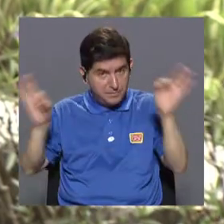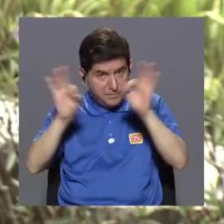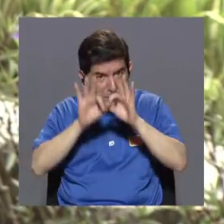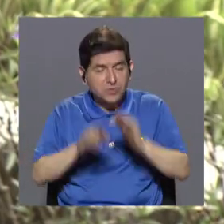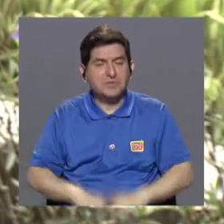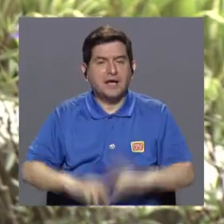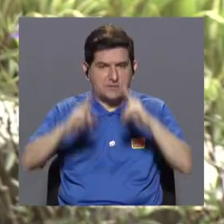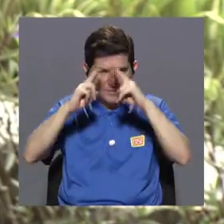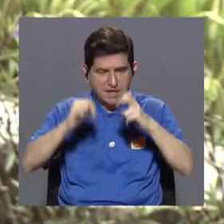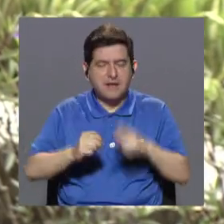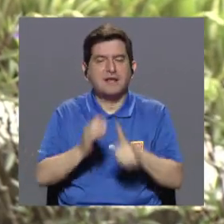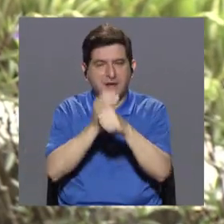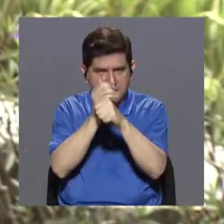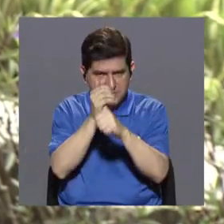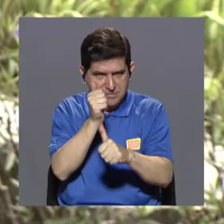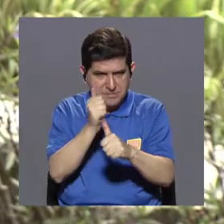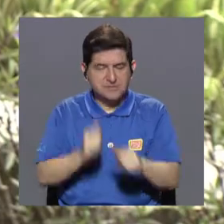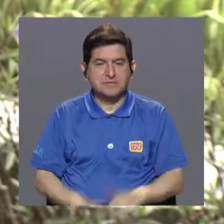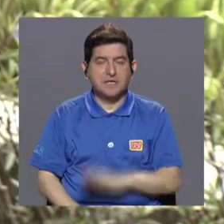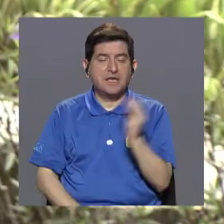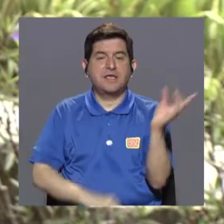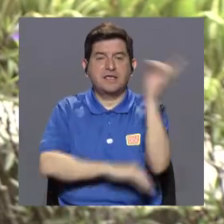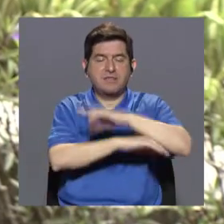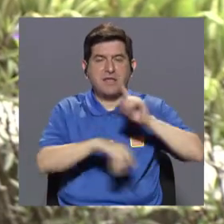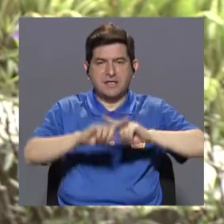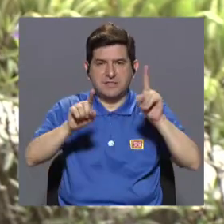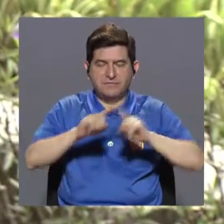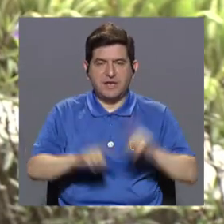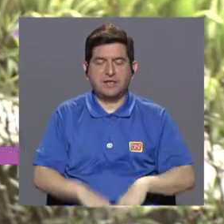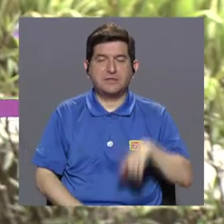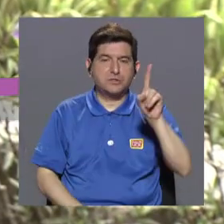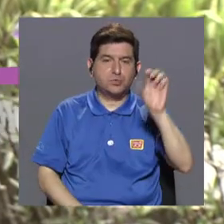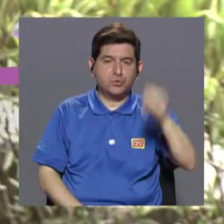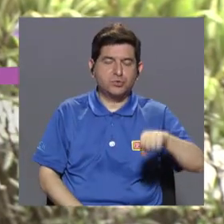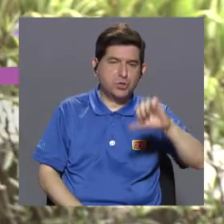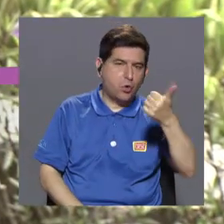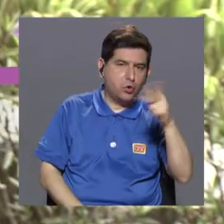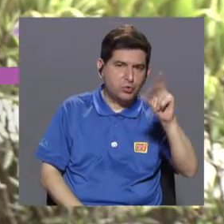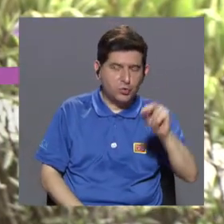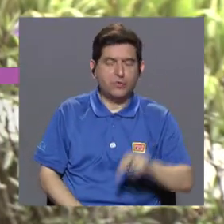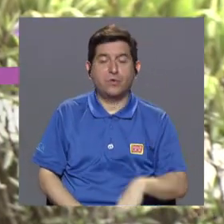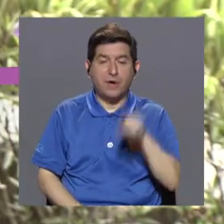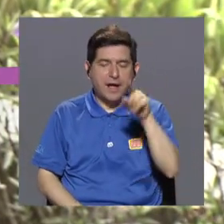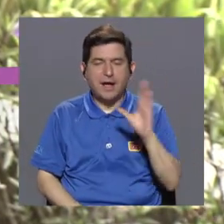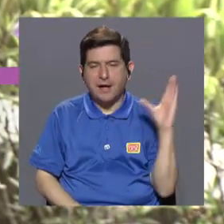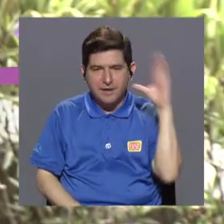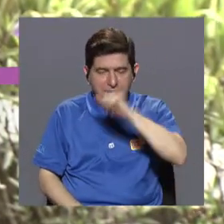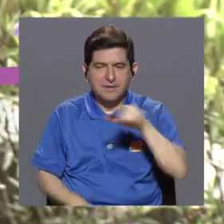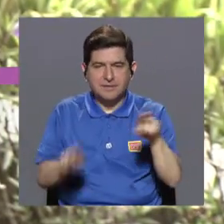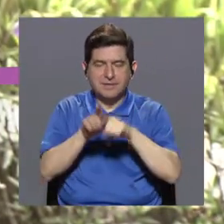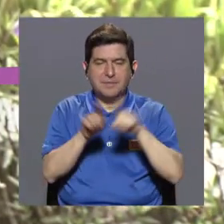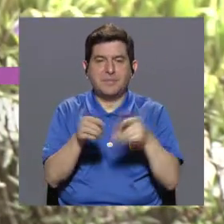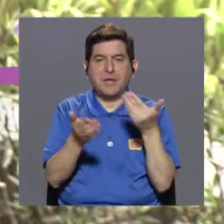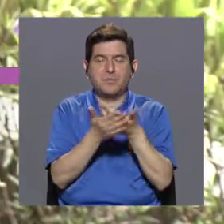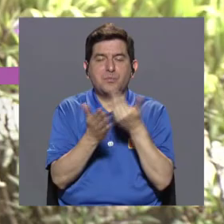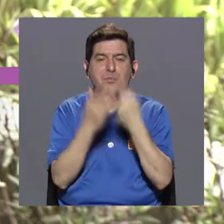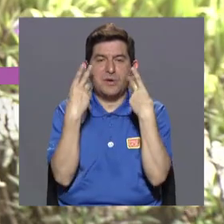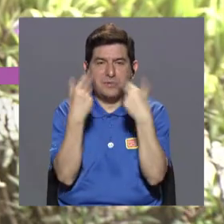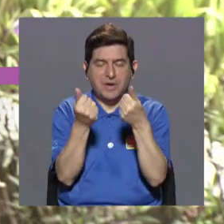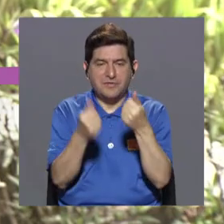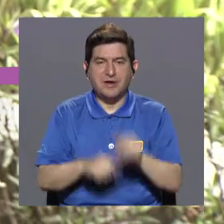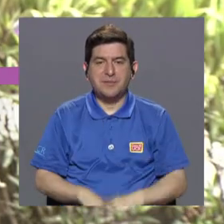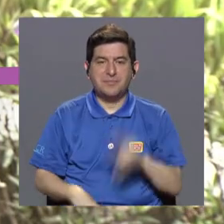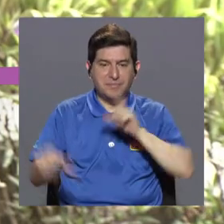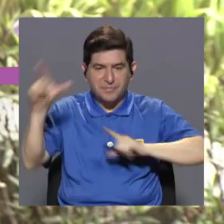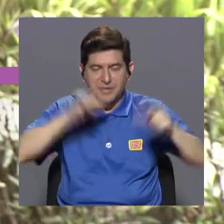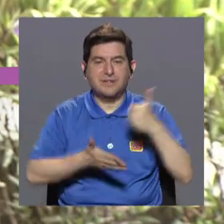un examen de heces y hacerlo en días alternos para poder detectarlo, ¿verdad? Hay pruebas también rápidas ya de laboratorio